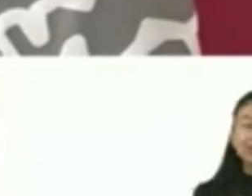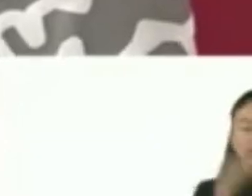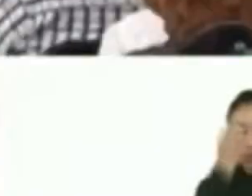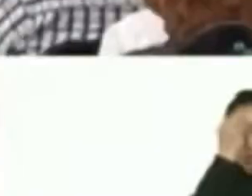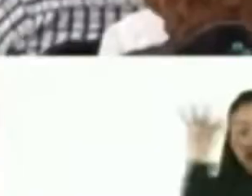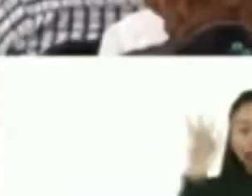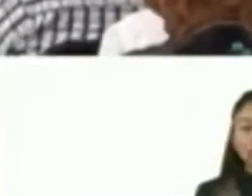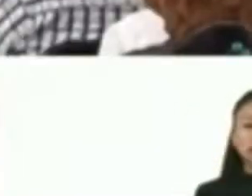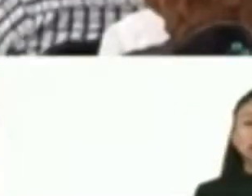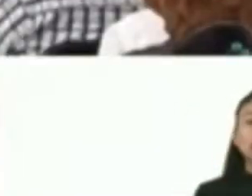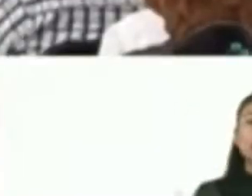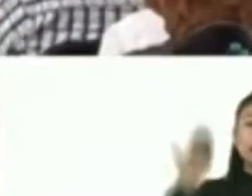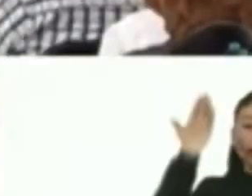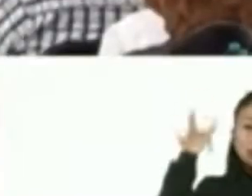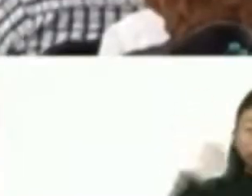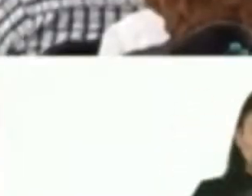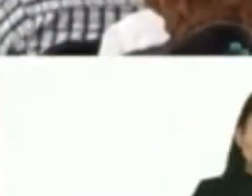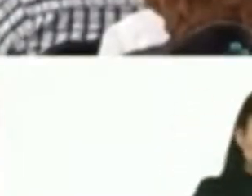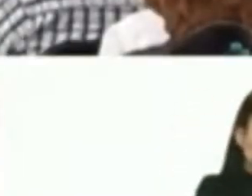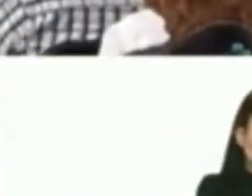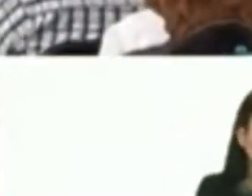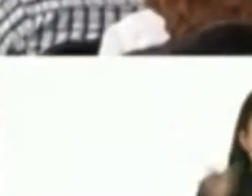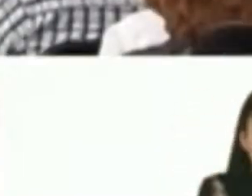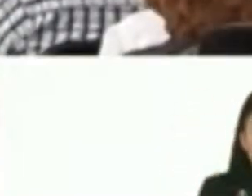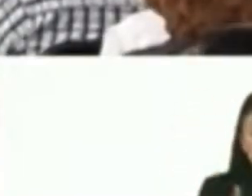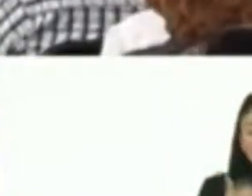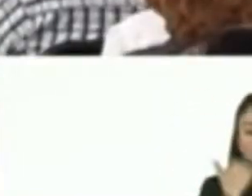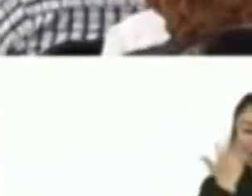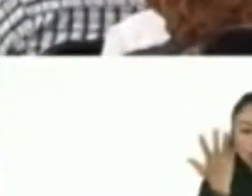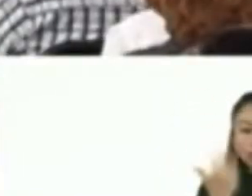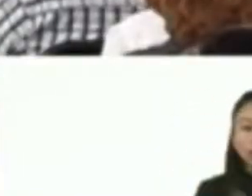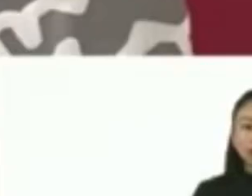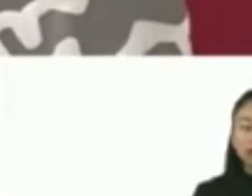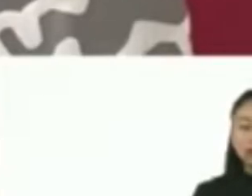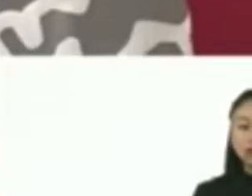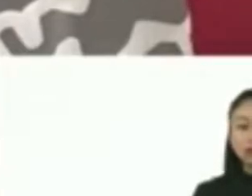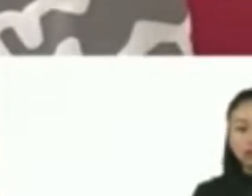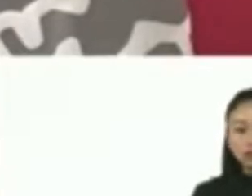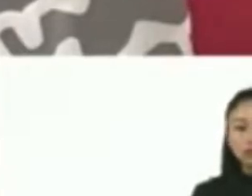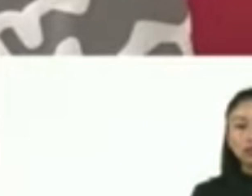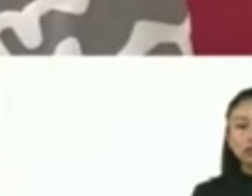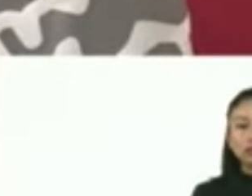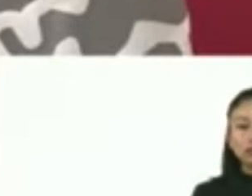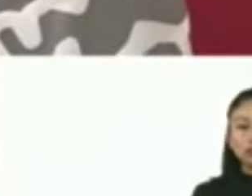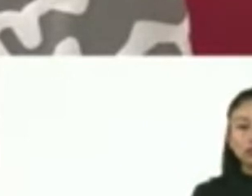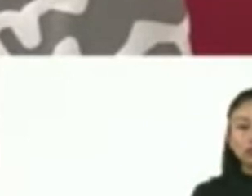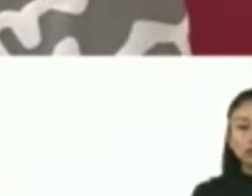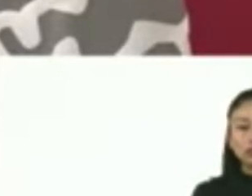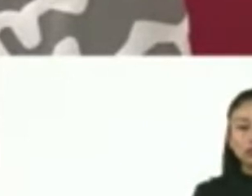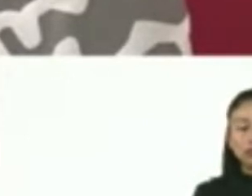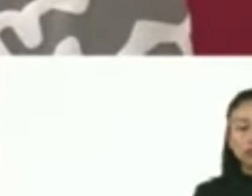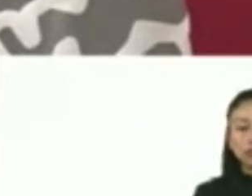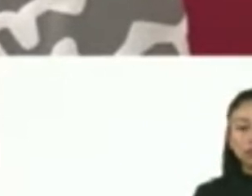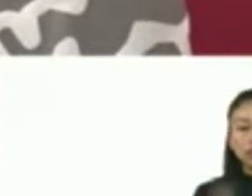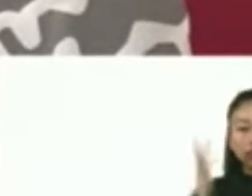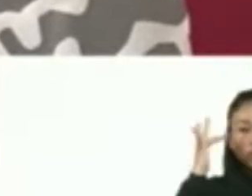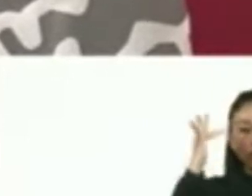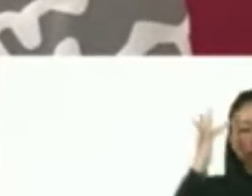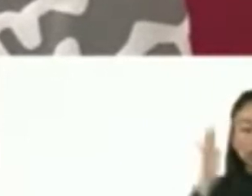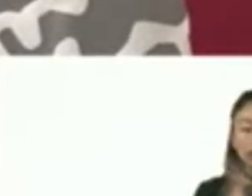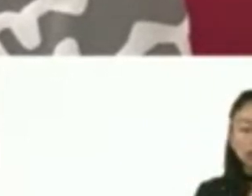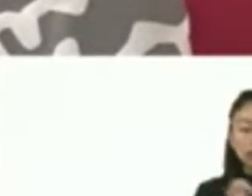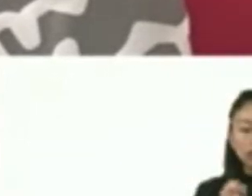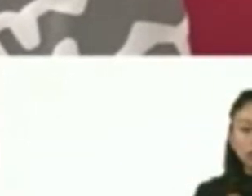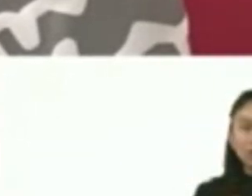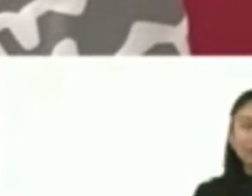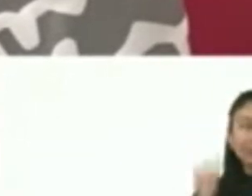Que antes querían cerrar el aeropuerto internacional de la Ciudad de México y convertirlo en un nuevo Santa Fe. Imagínense con